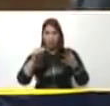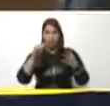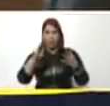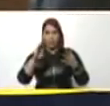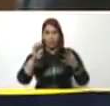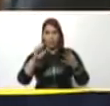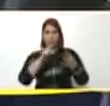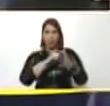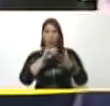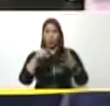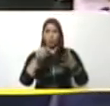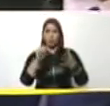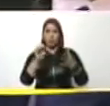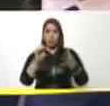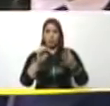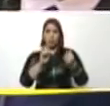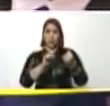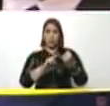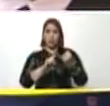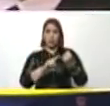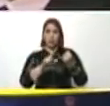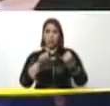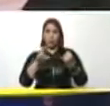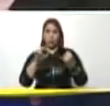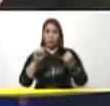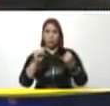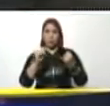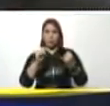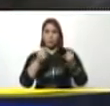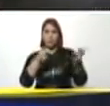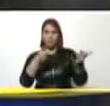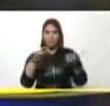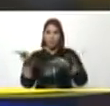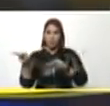Gregorio Correa y Luis Parra, bienvenidos.